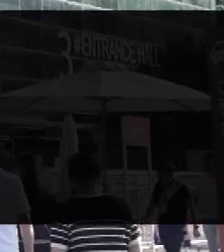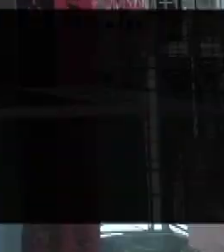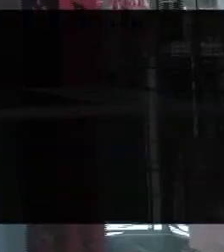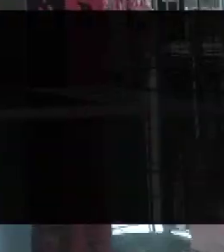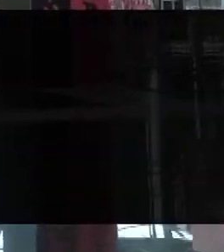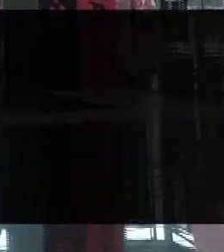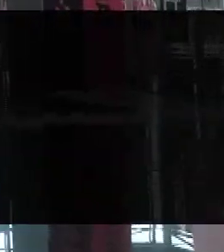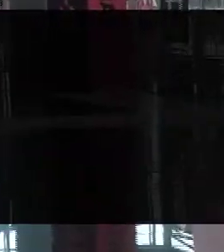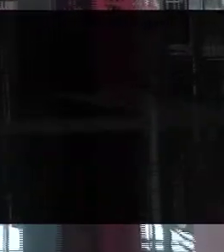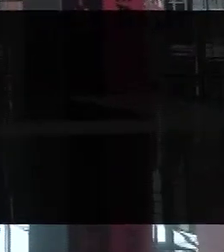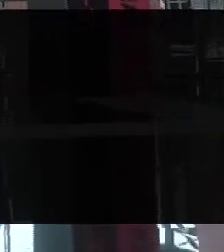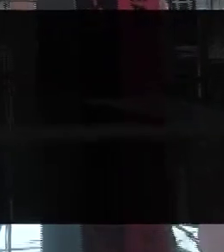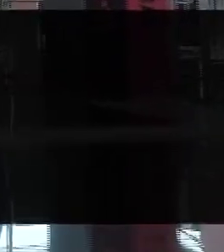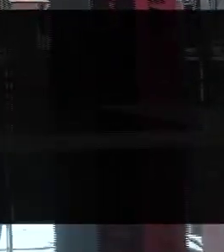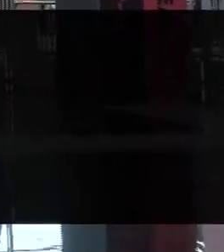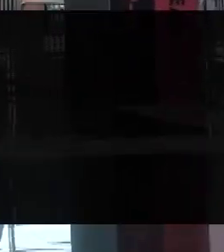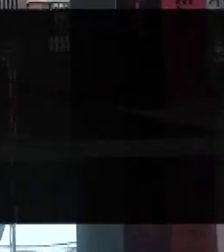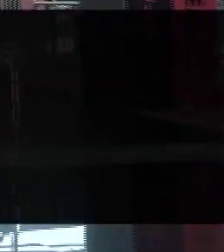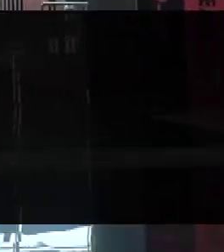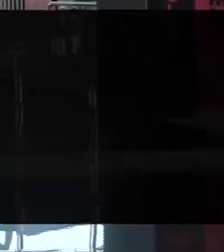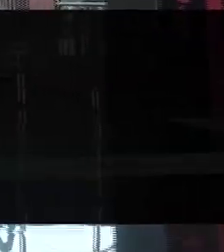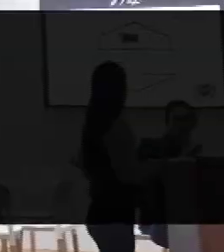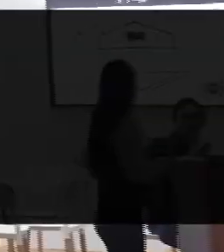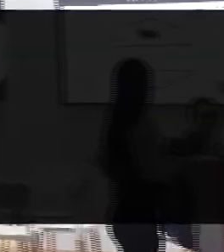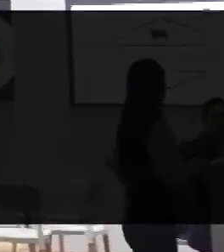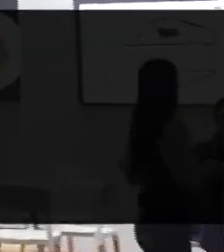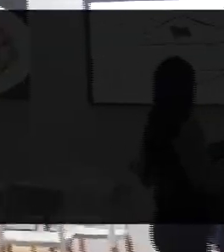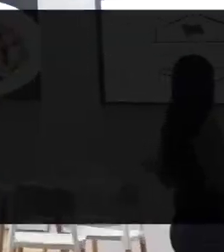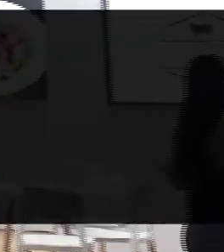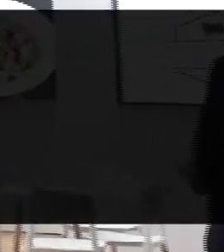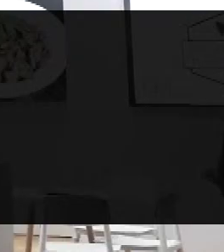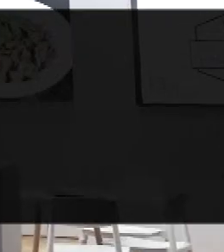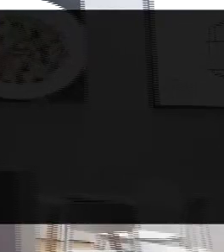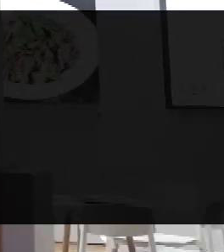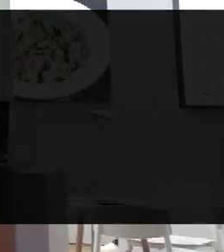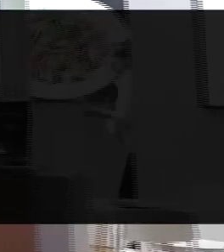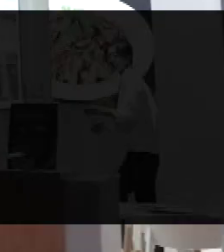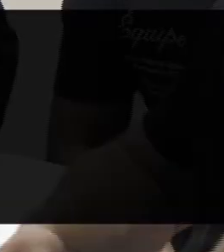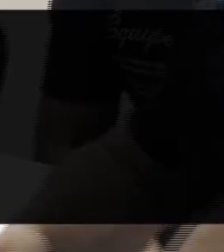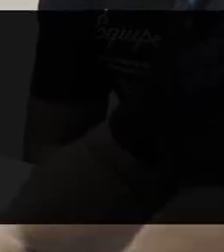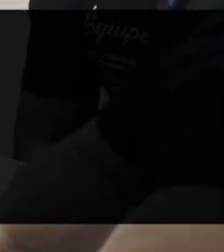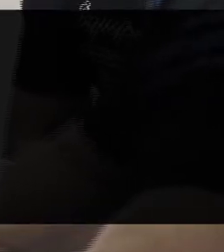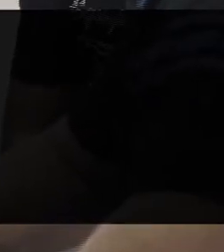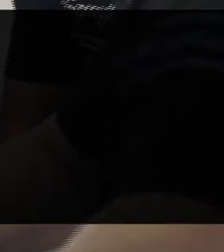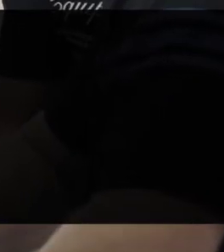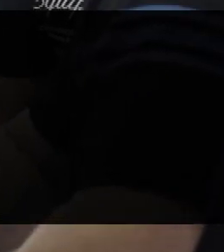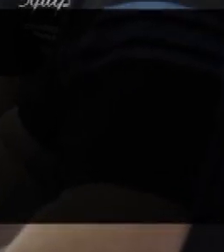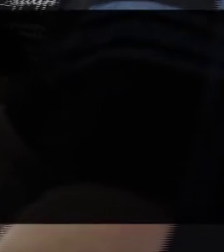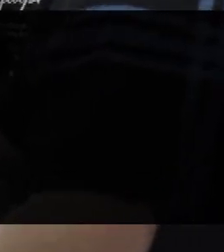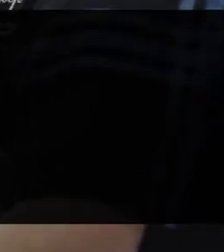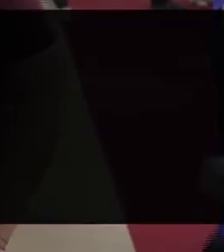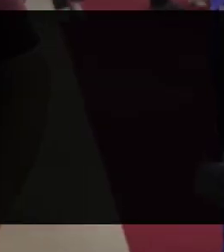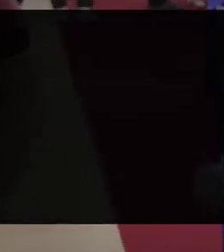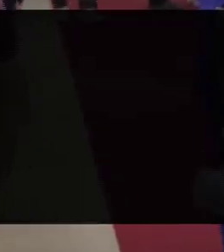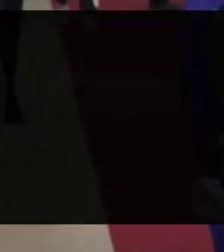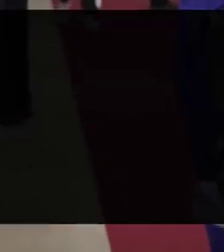Si al 2024 los exportadores de carne no trajeron los mejores precios de China, pero la presencia del IPCBA fue